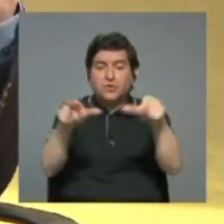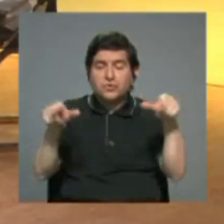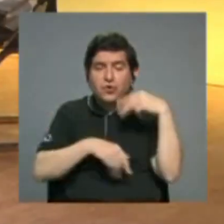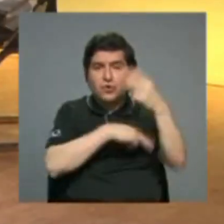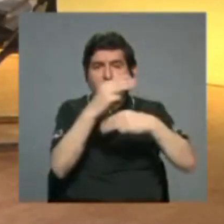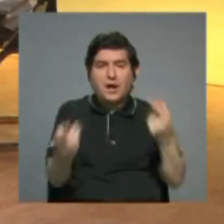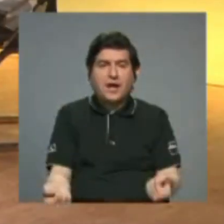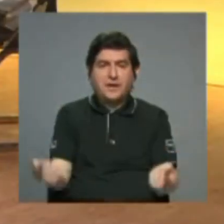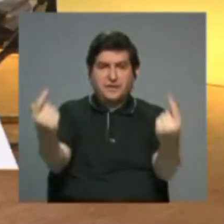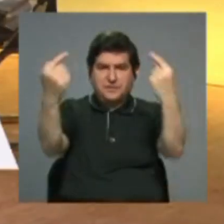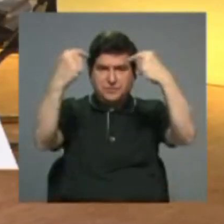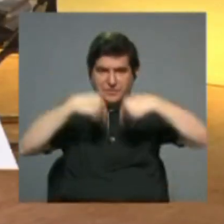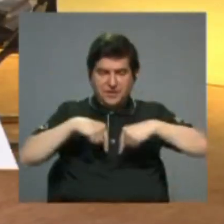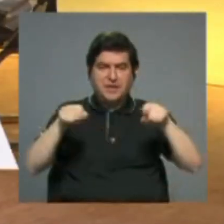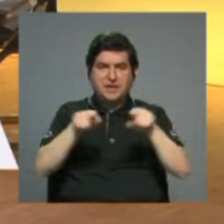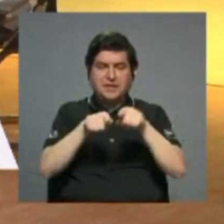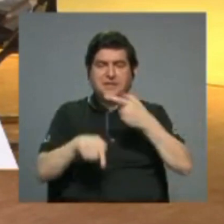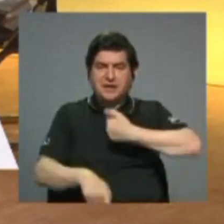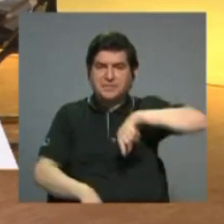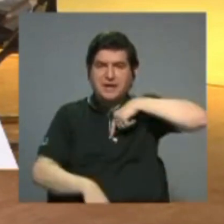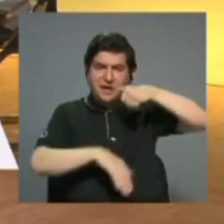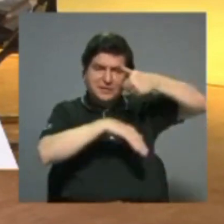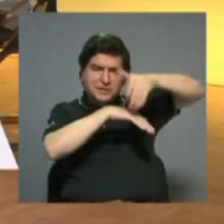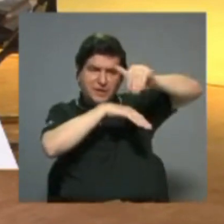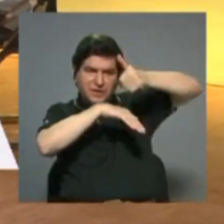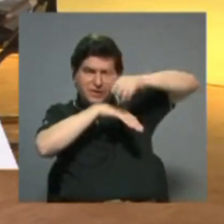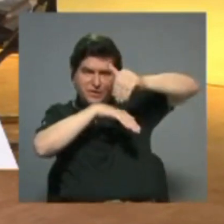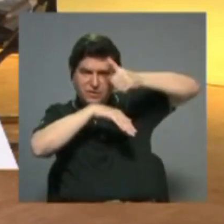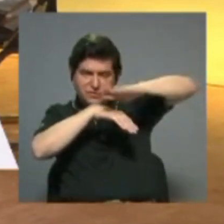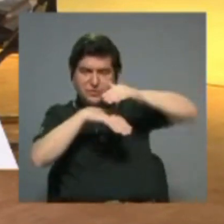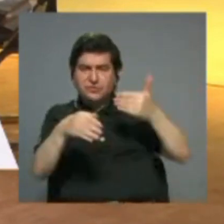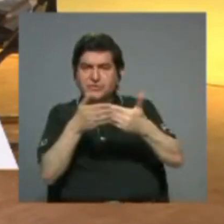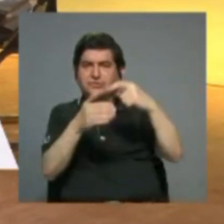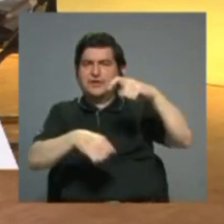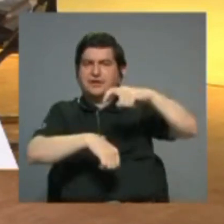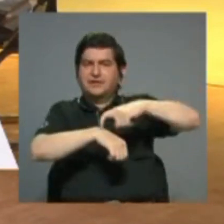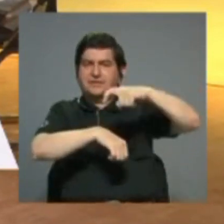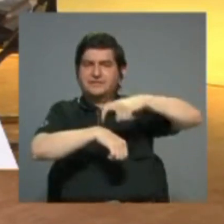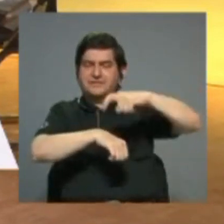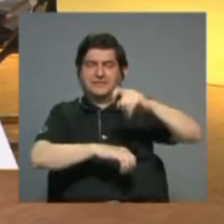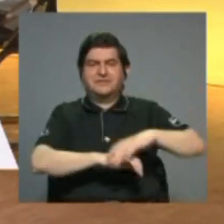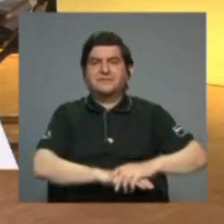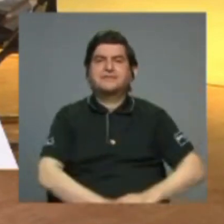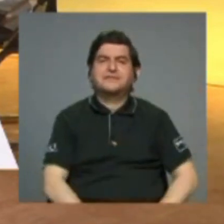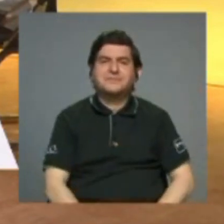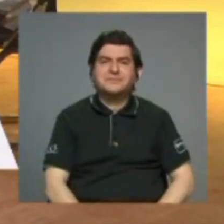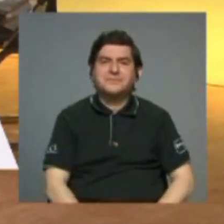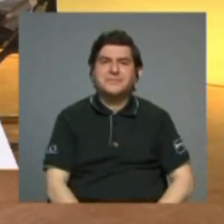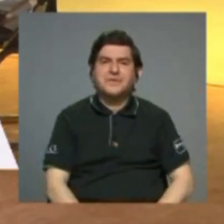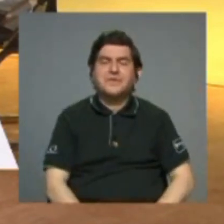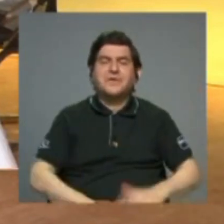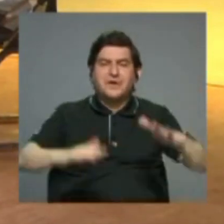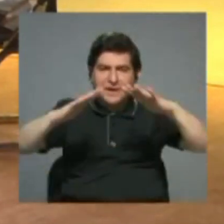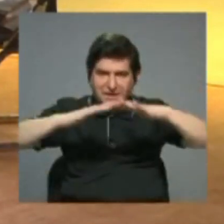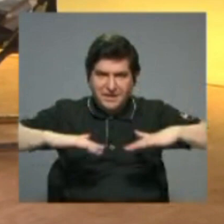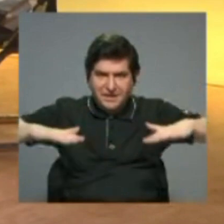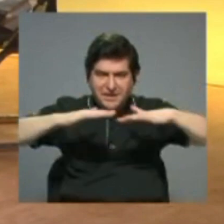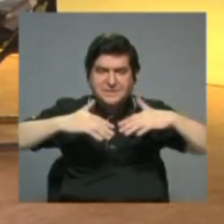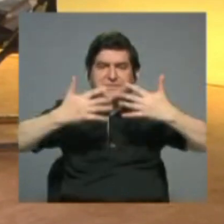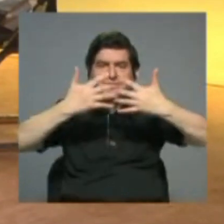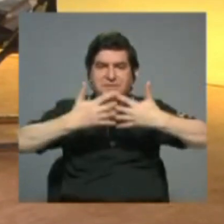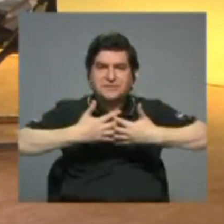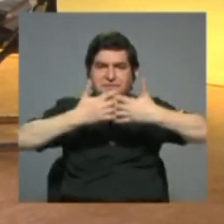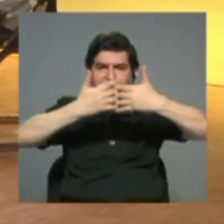todo, y también las que mandamos al resto del mundo recientemente. El ámbito de la